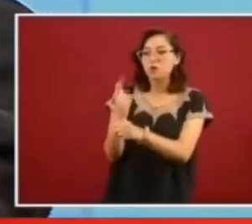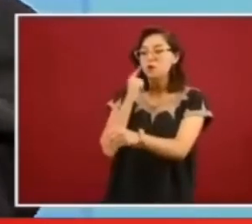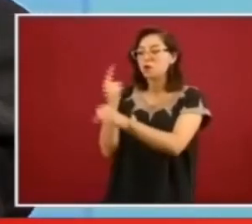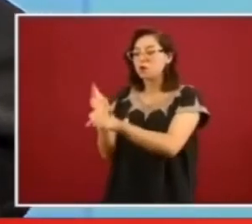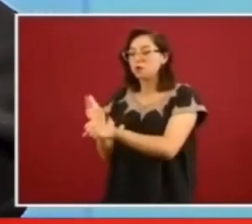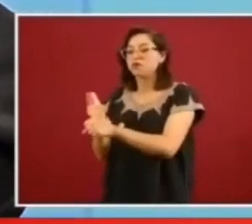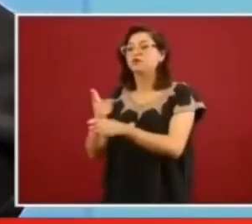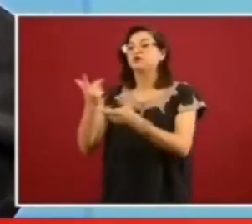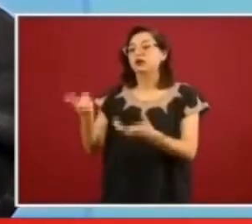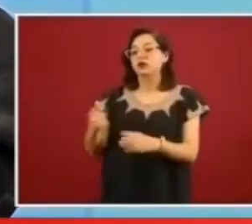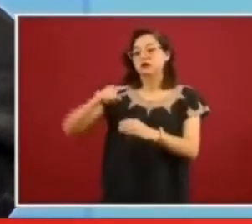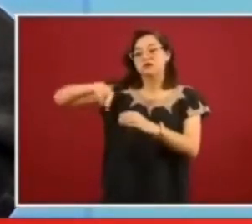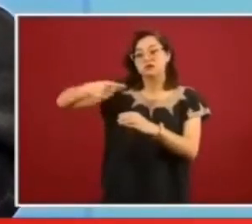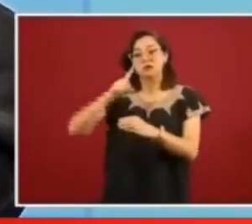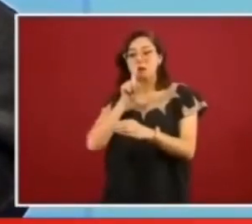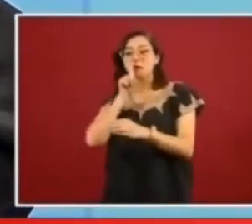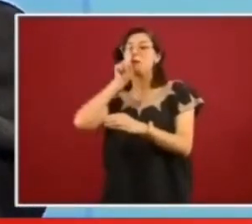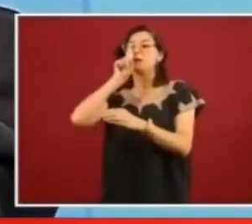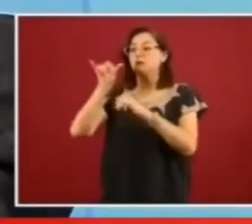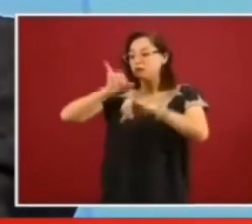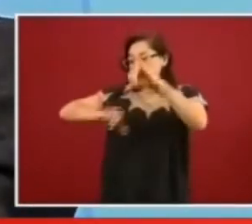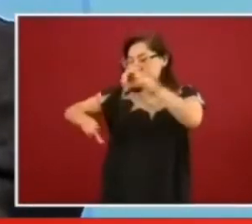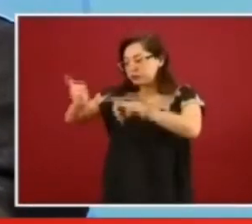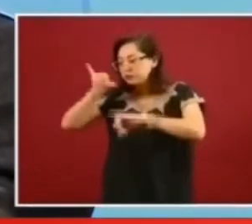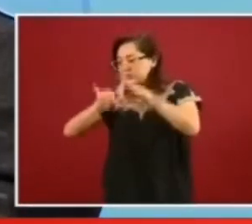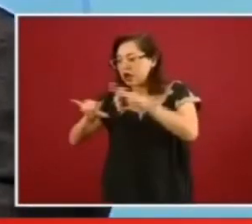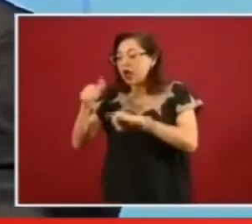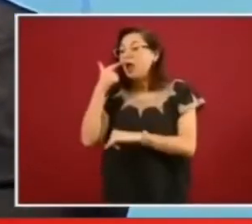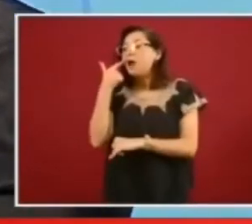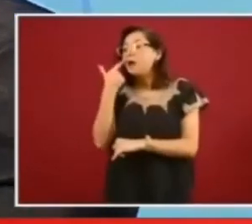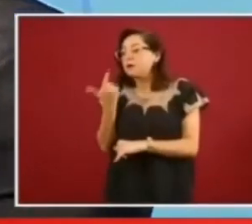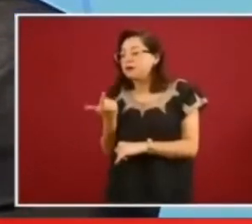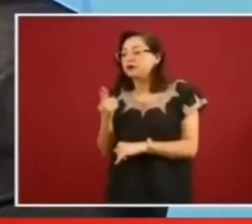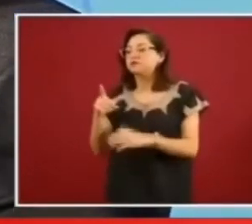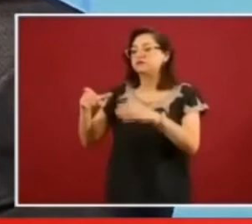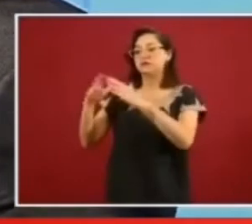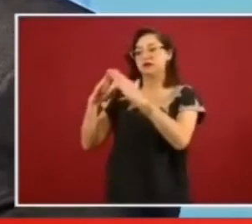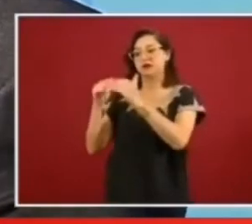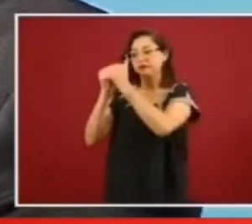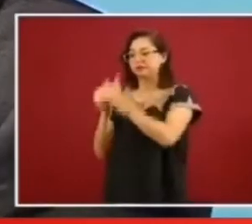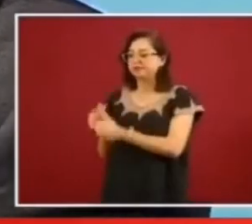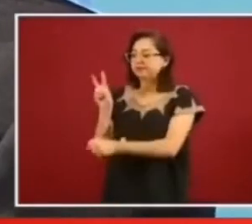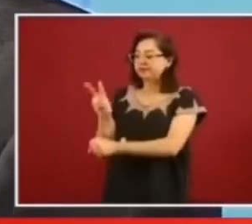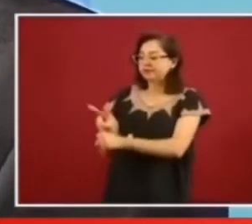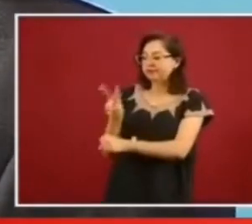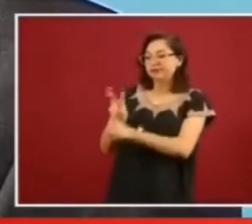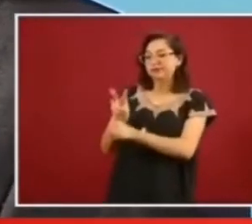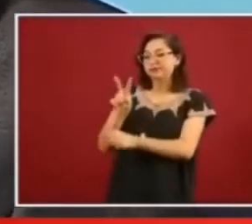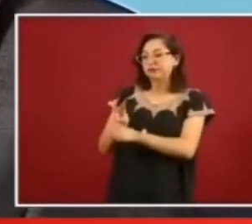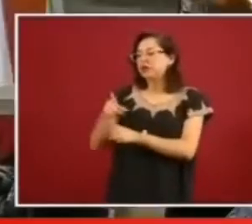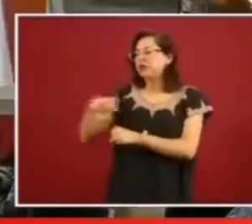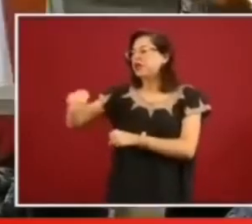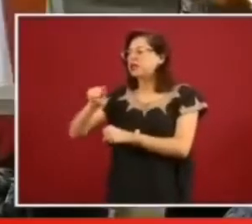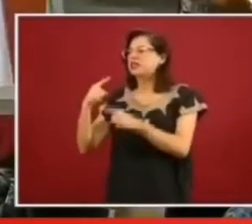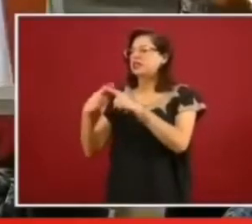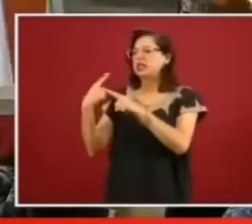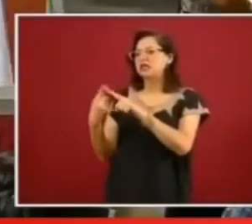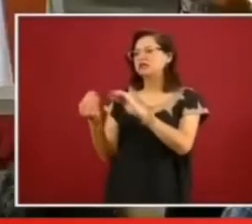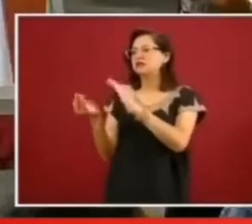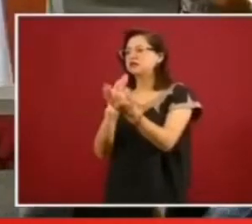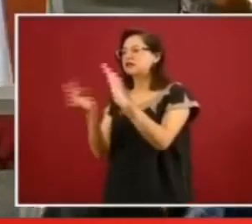una muestra para diagnóstico por laboratorio, se les pone en resguardo domiciliario y se estudia a sus contactos para que